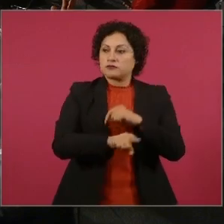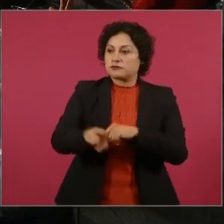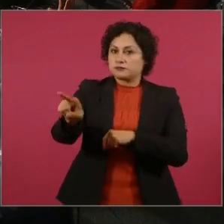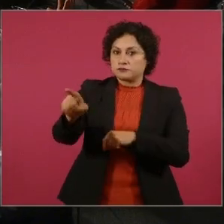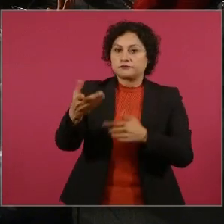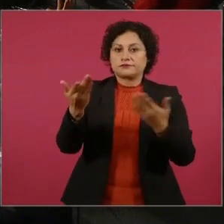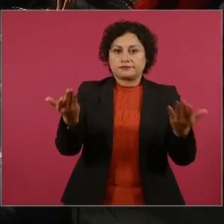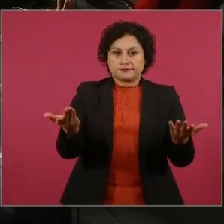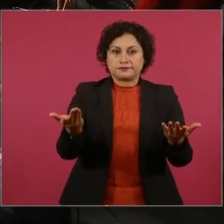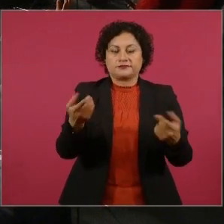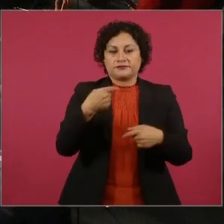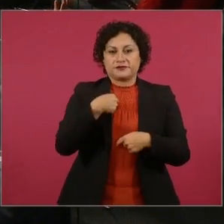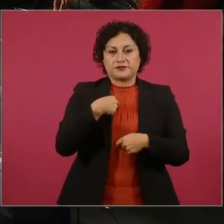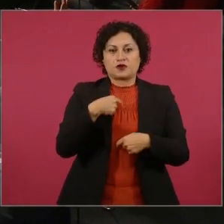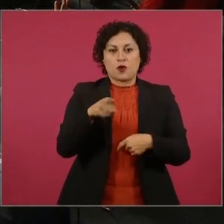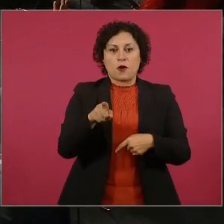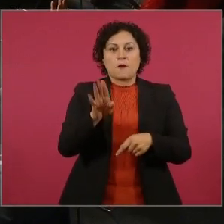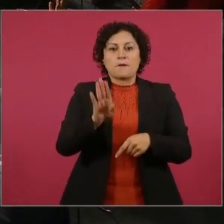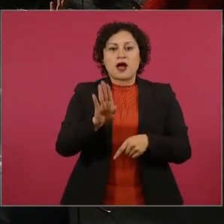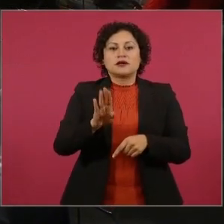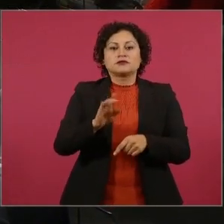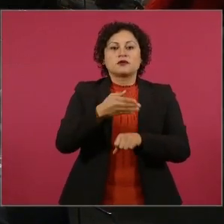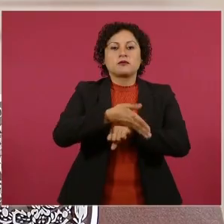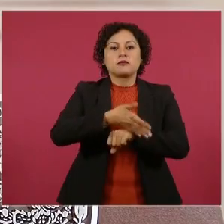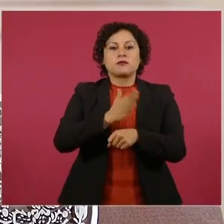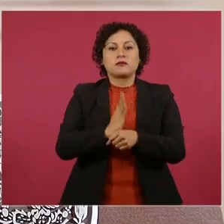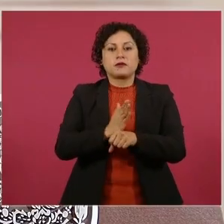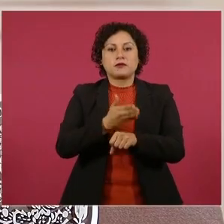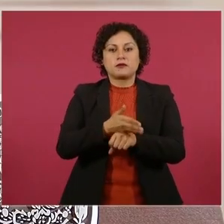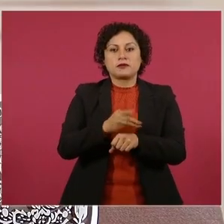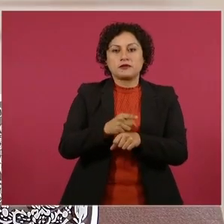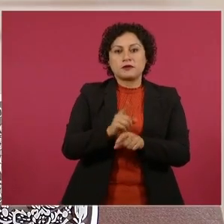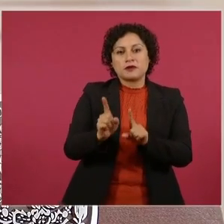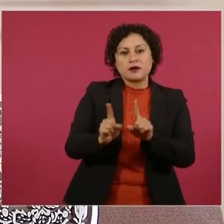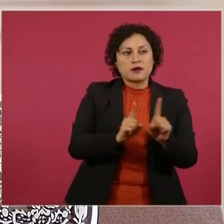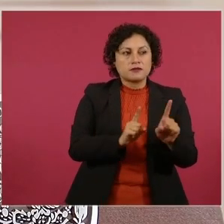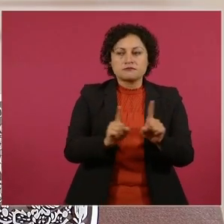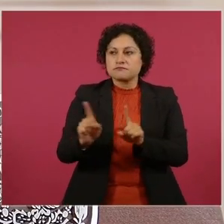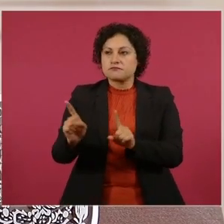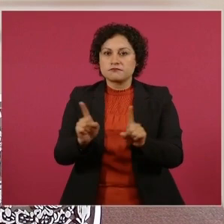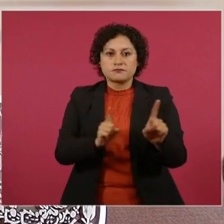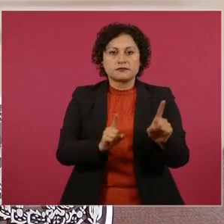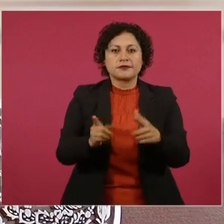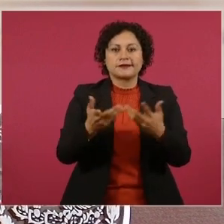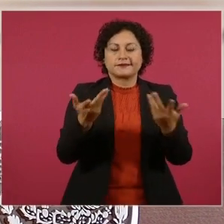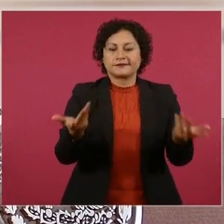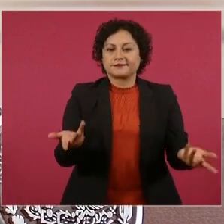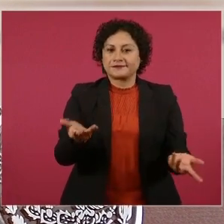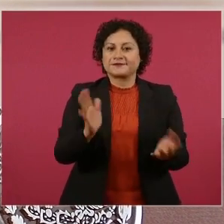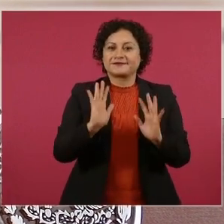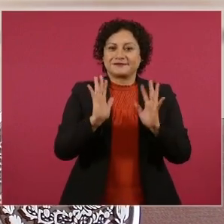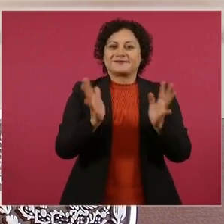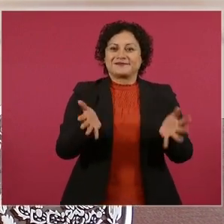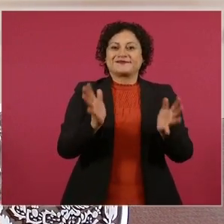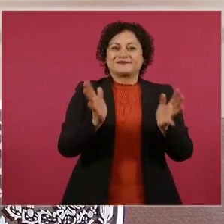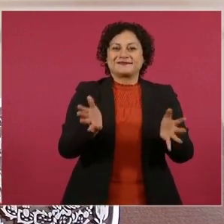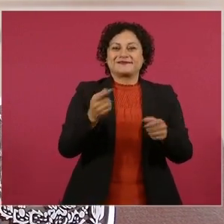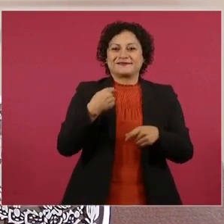parezco centro yo ya este ya me están contagiando los